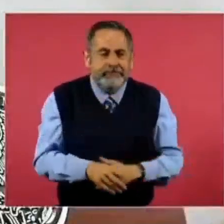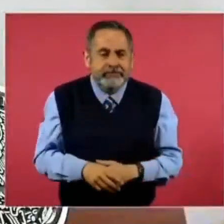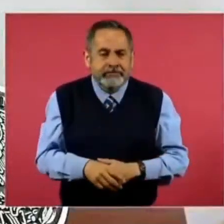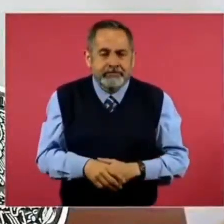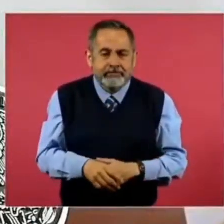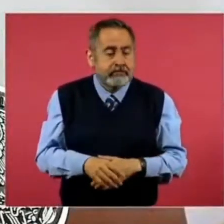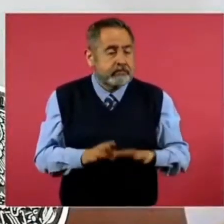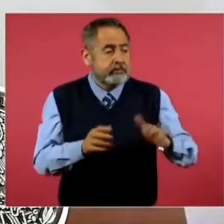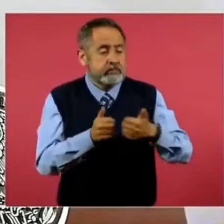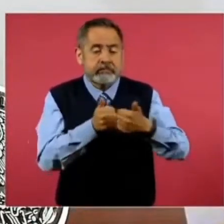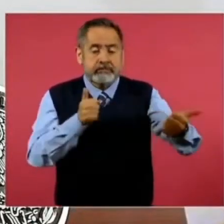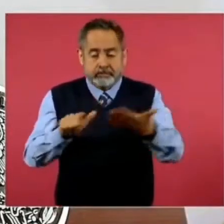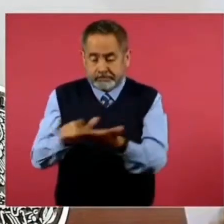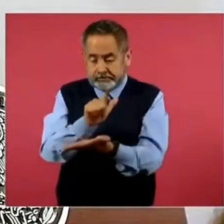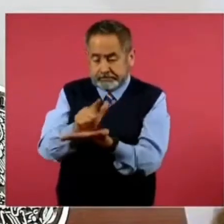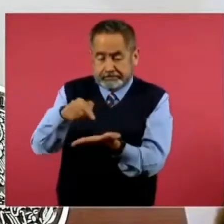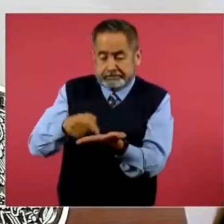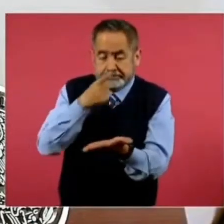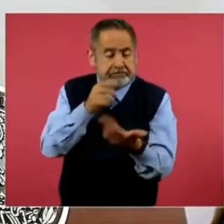autónomo,